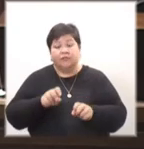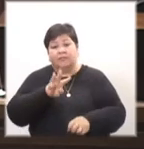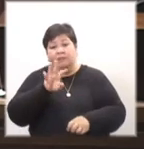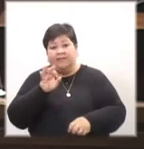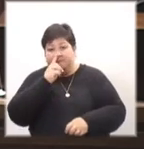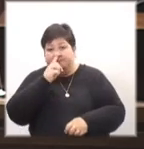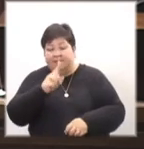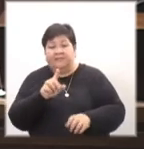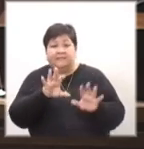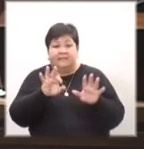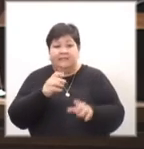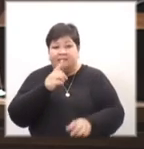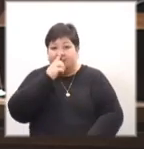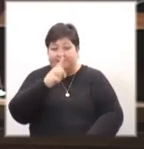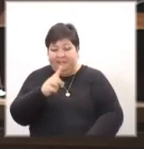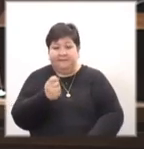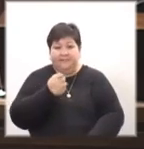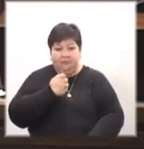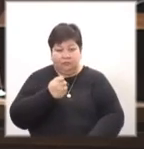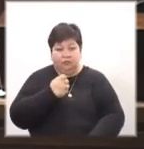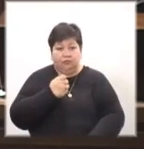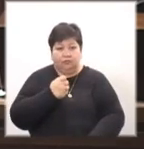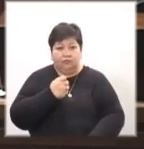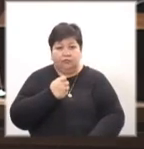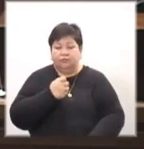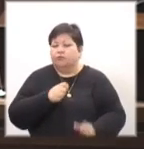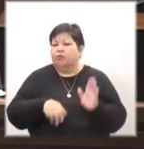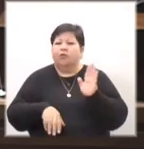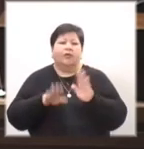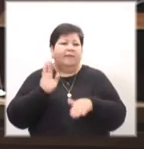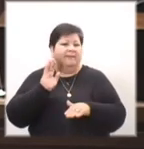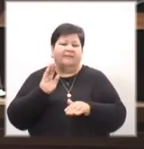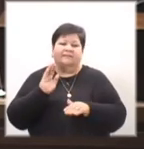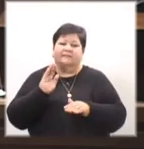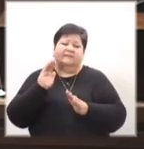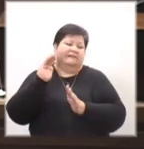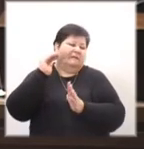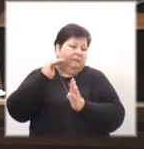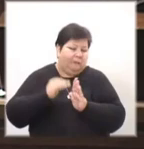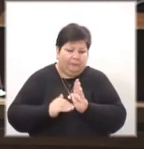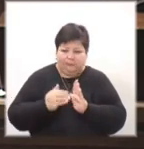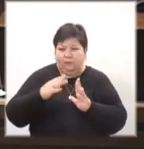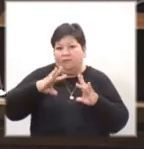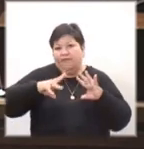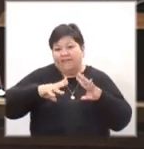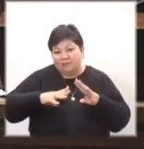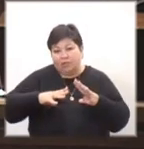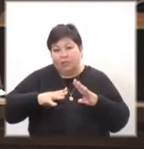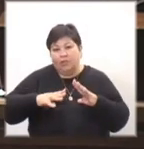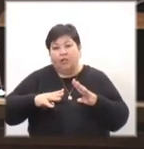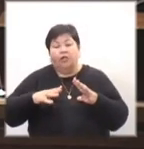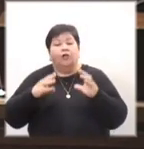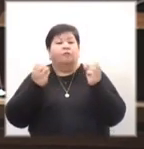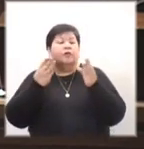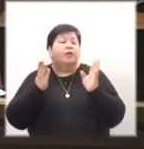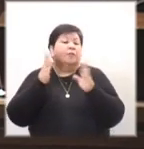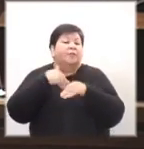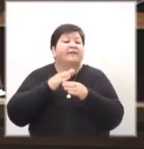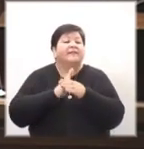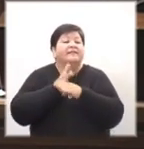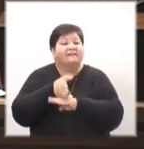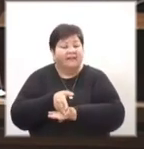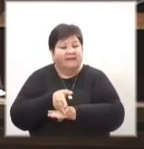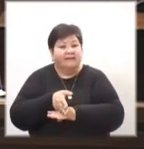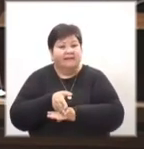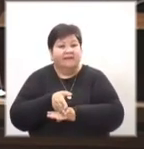y 70.000 pesos son los que más verán reducidas sus jubilaciones, al no acceder o hacerlo por muy poco